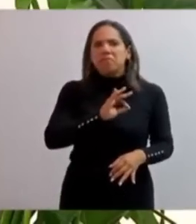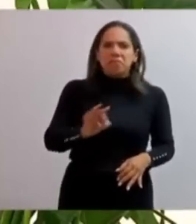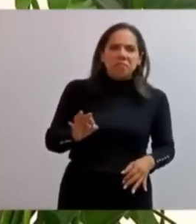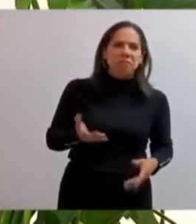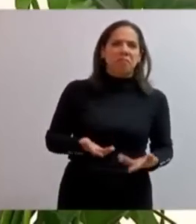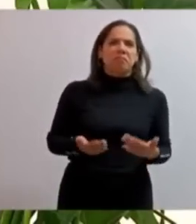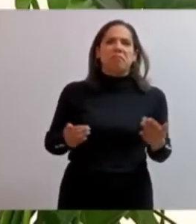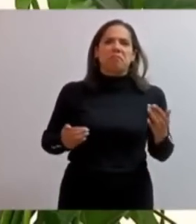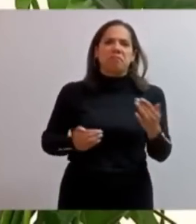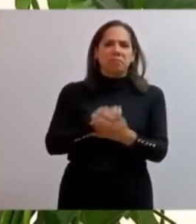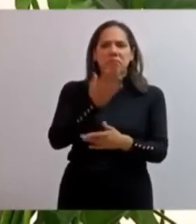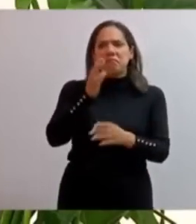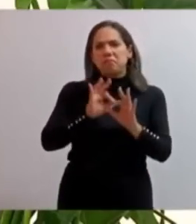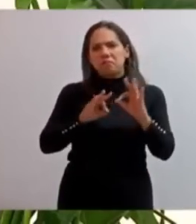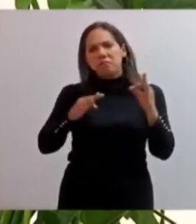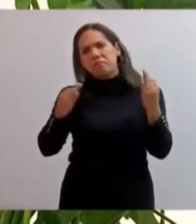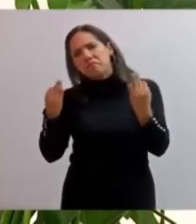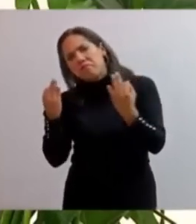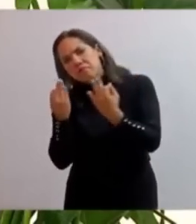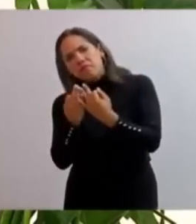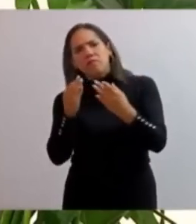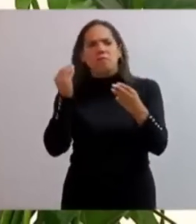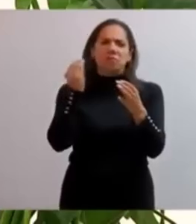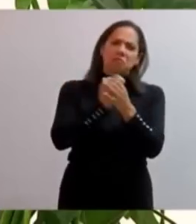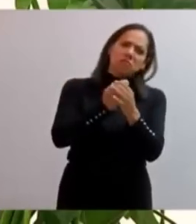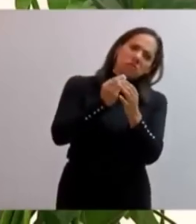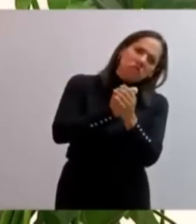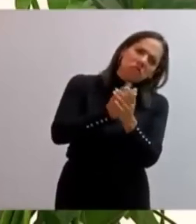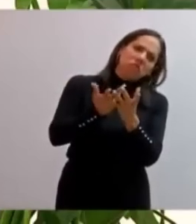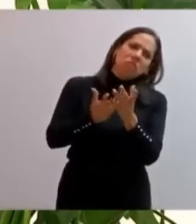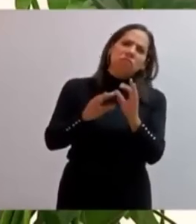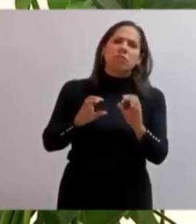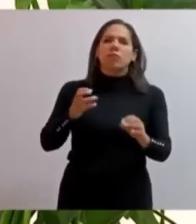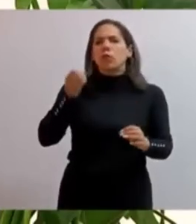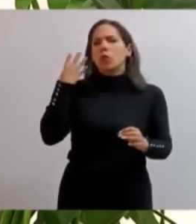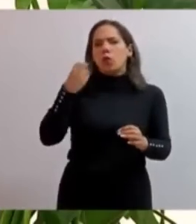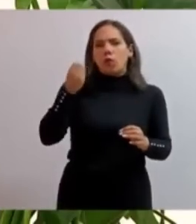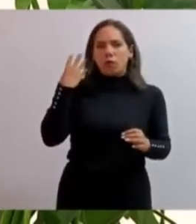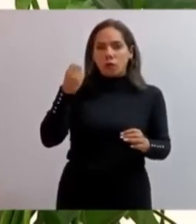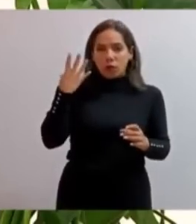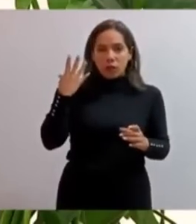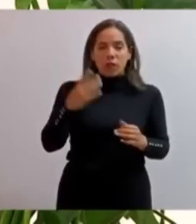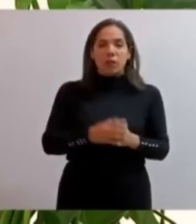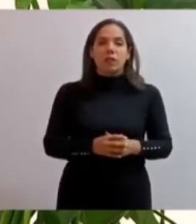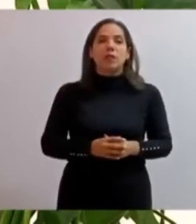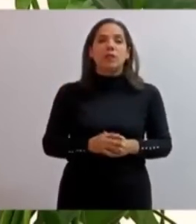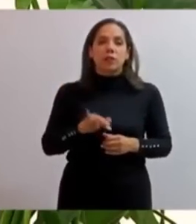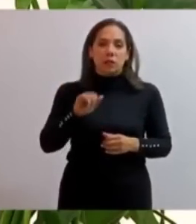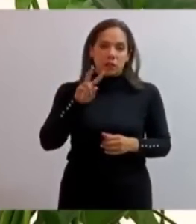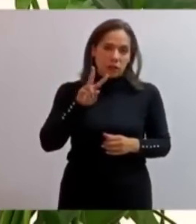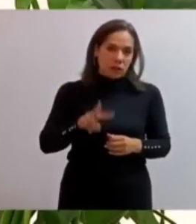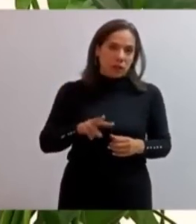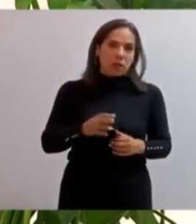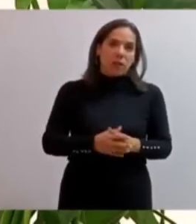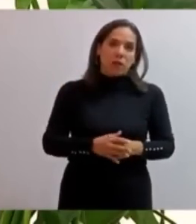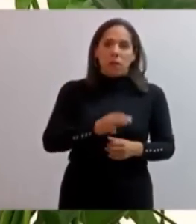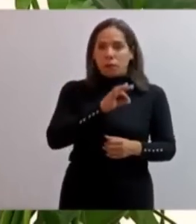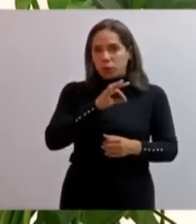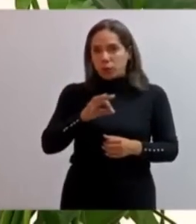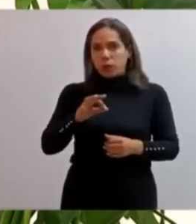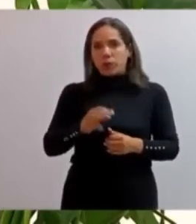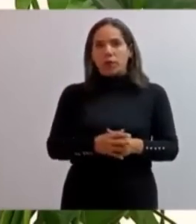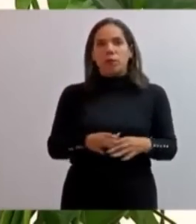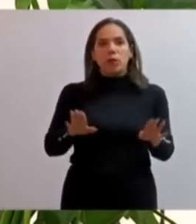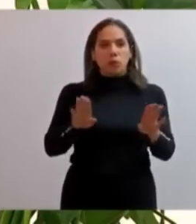de actualización, un seminario de actualización, una conferencia a la que yo acuda, o que puede ser también